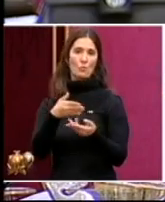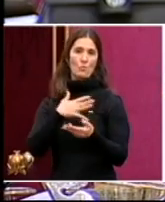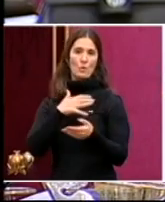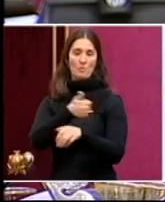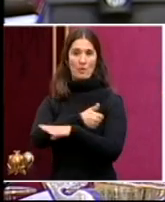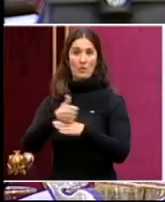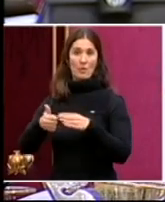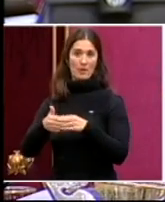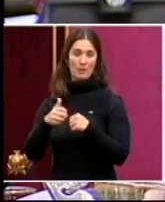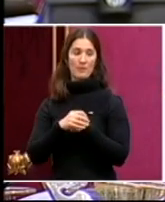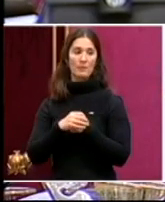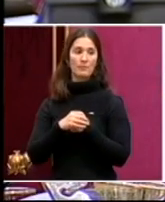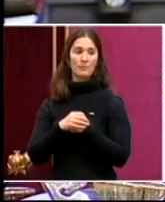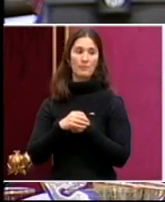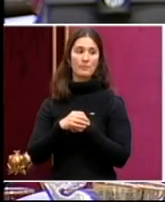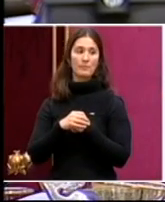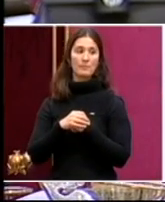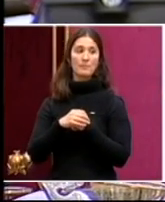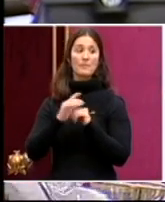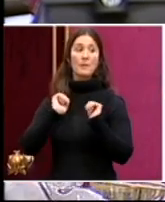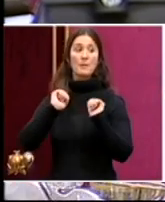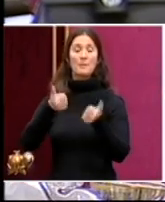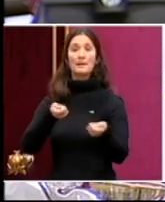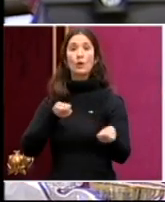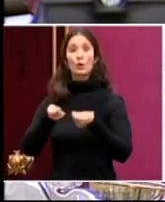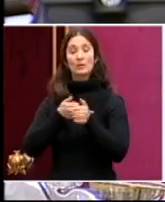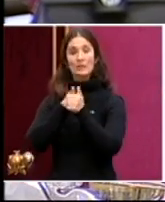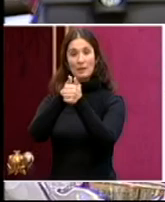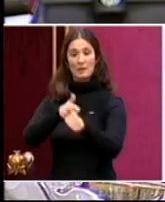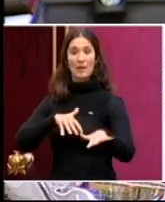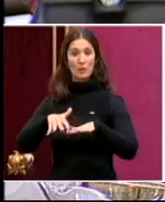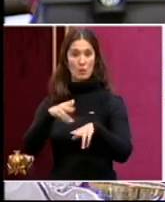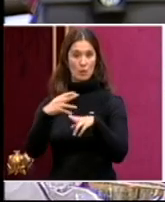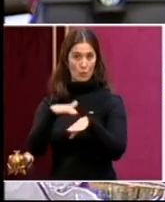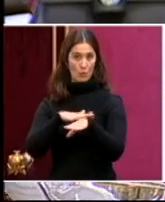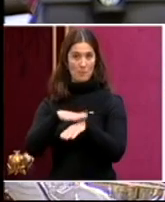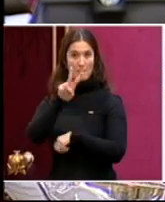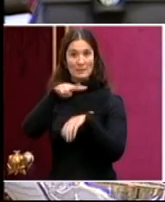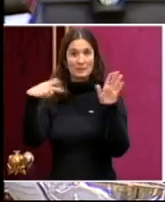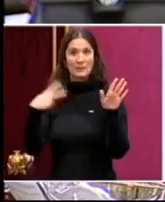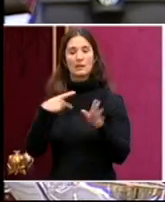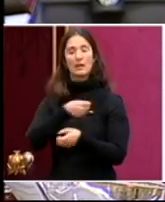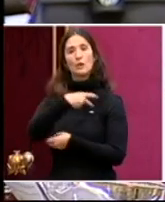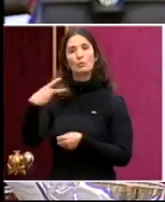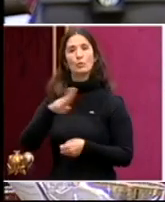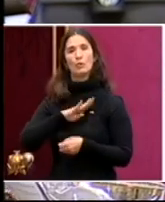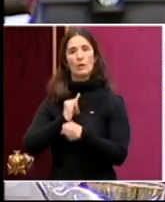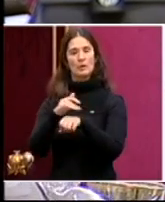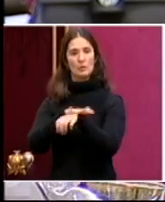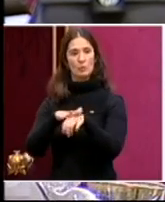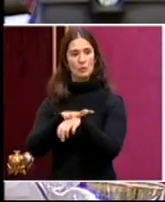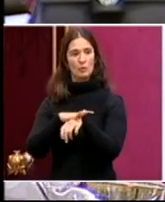y Partido de la Ciudadanía. Parte de control y seguimiento de la acción de gobierno. 27, dar cuenta de resoluciones